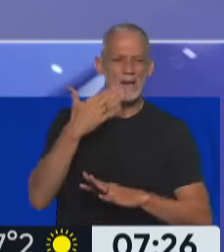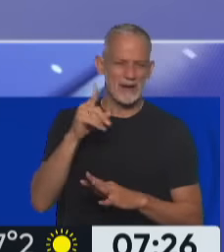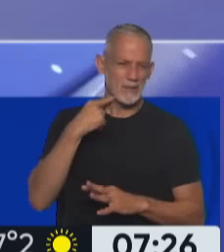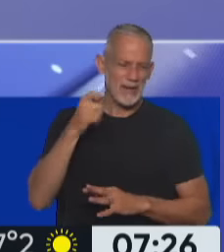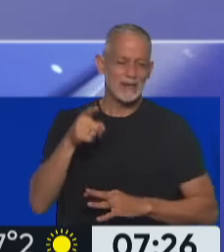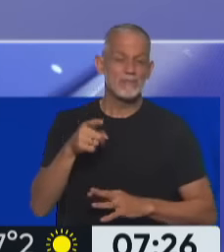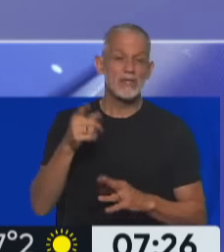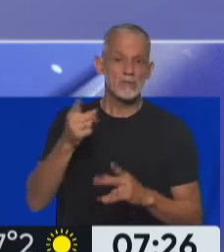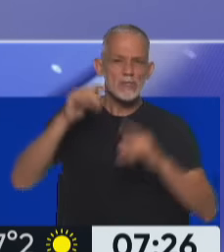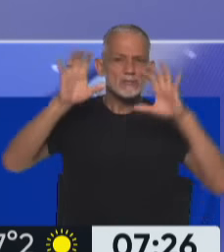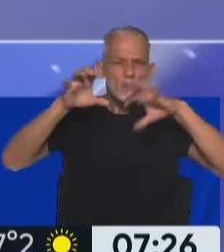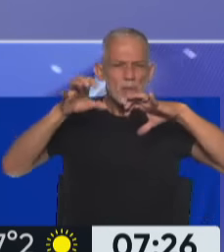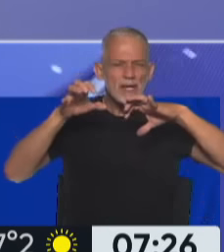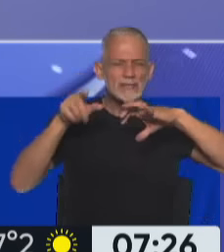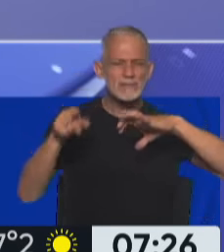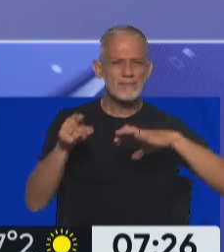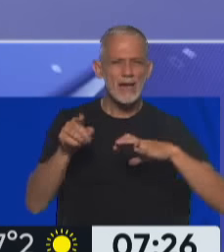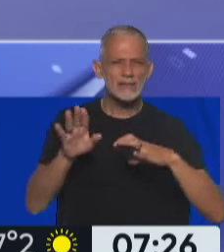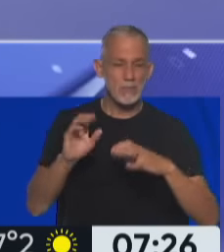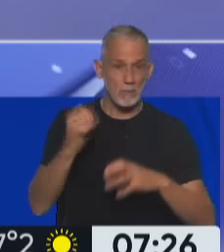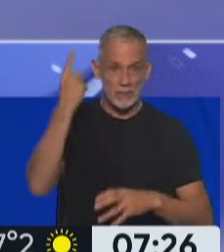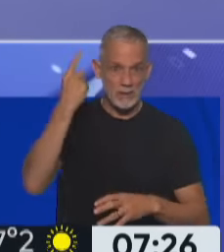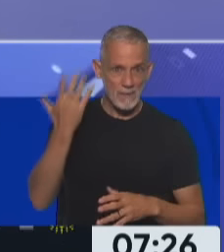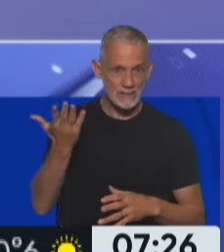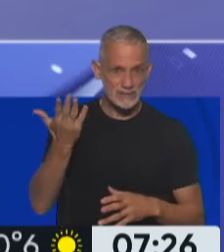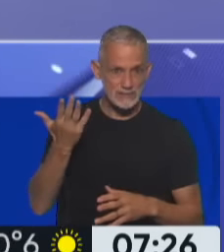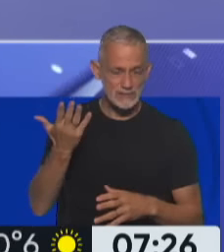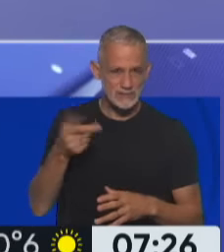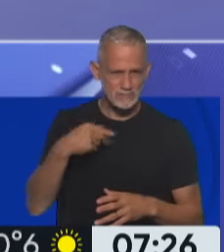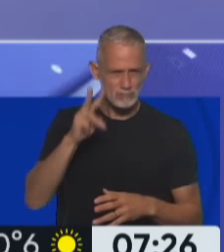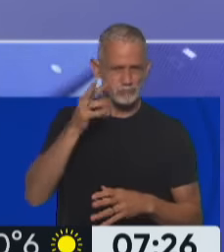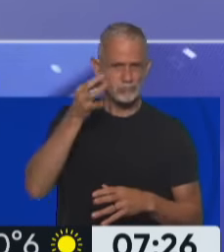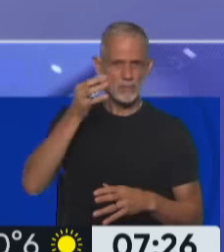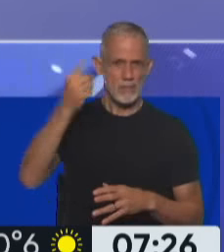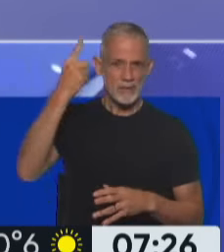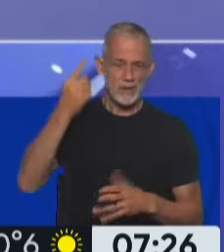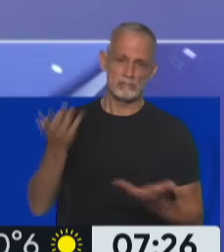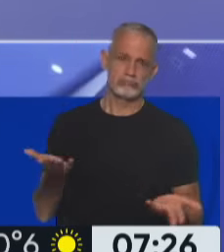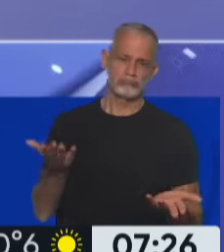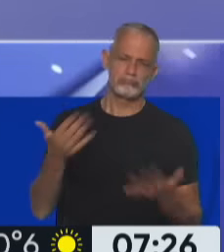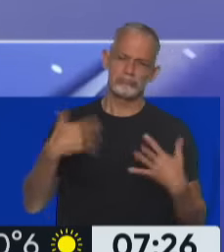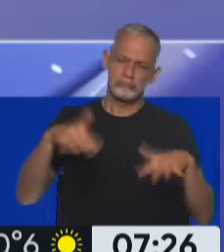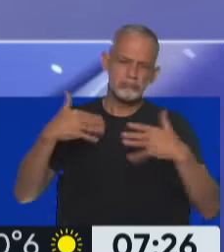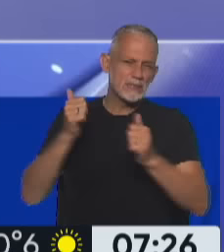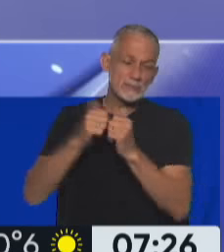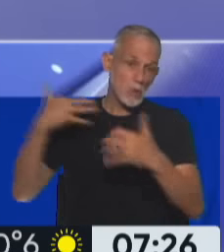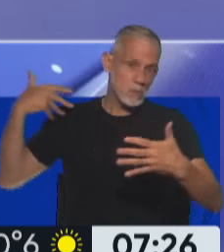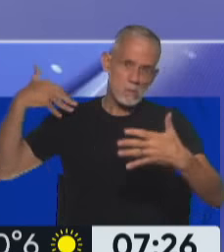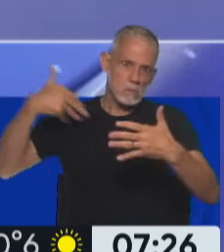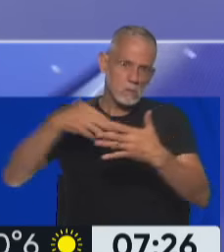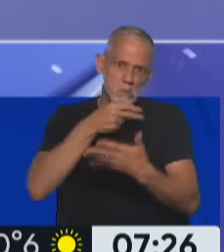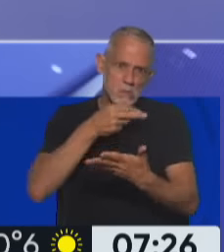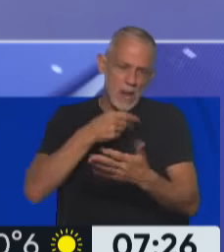tipo de tormenta, la primera vez que la padeces allí en España, claramente, ¿no? Se habla de una tormenta histórica que está generando toda esta